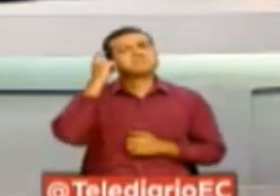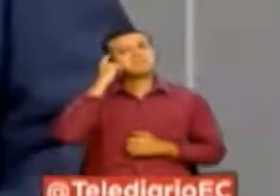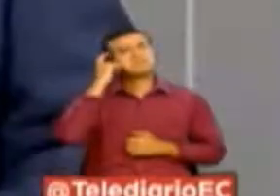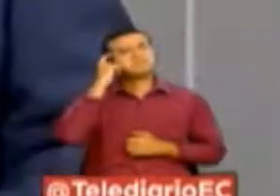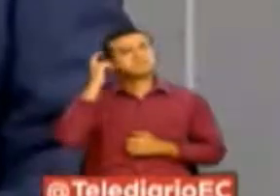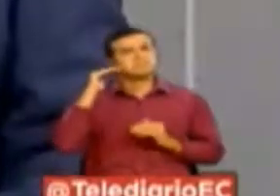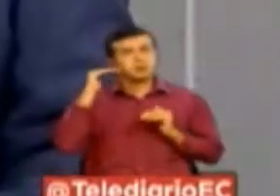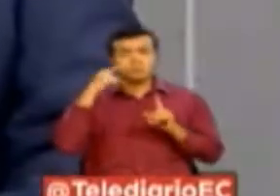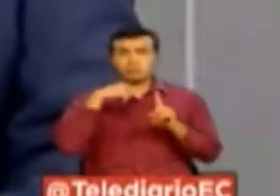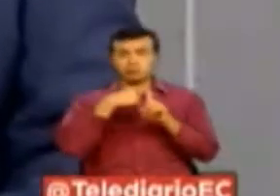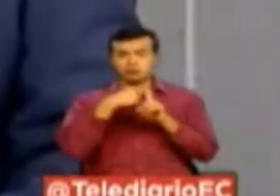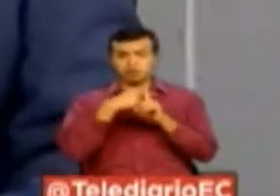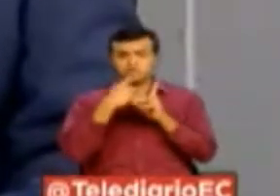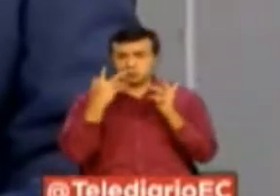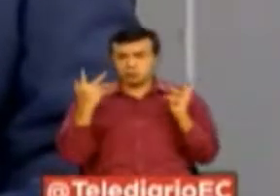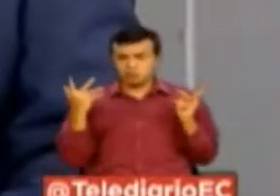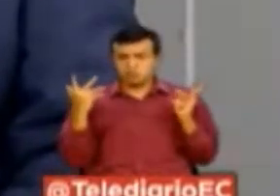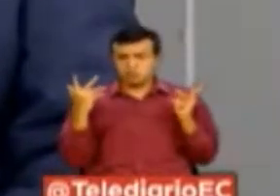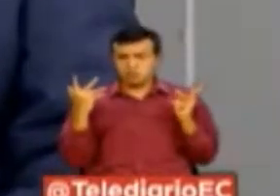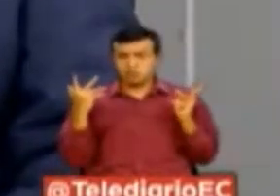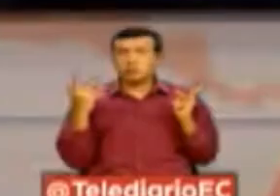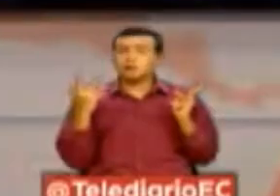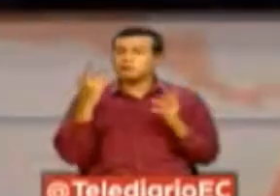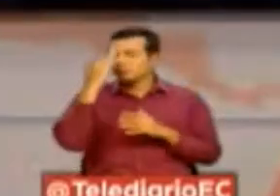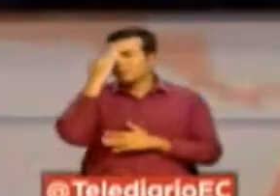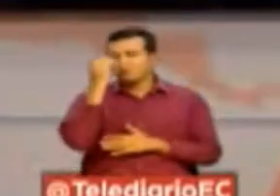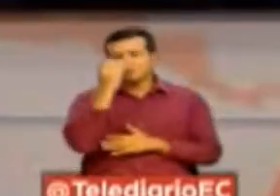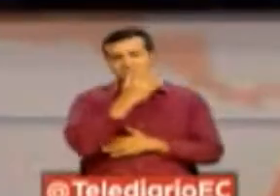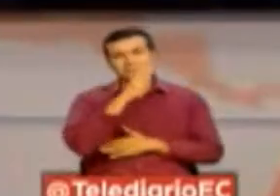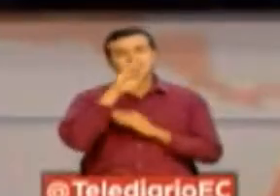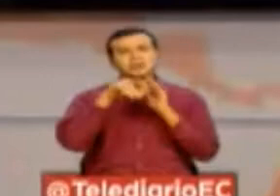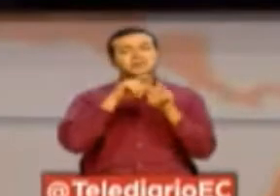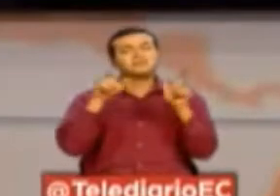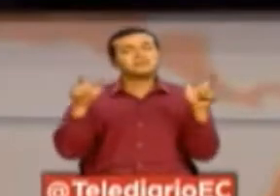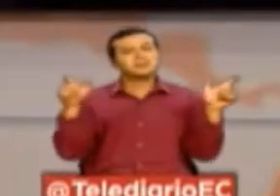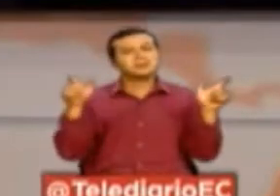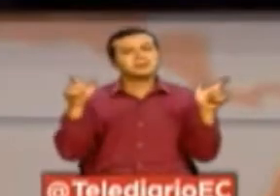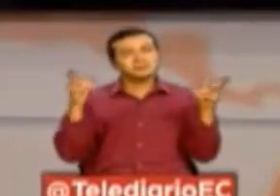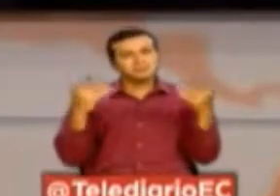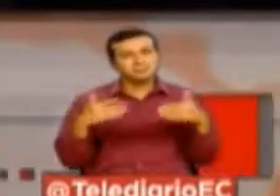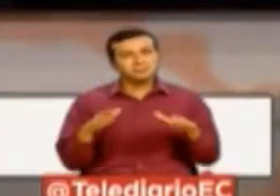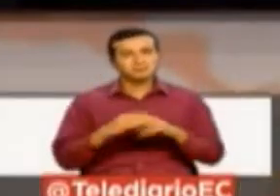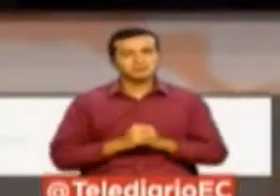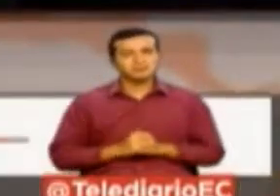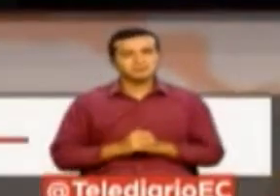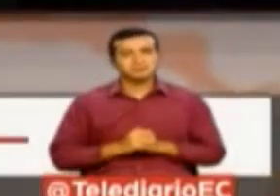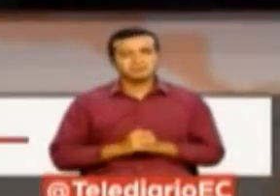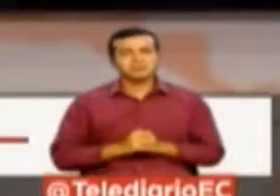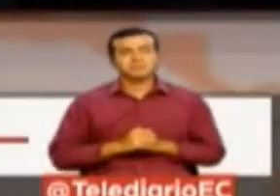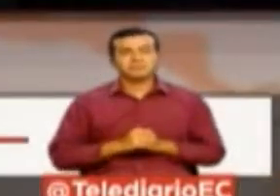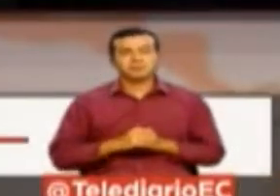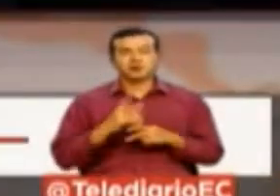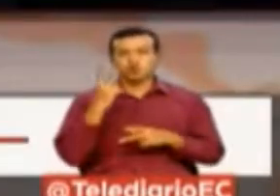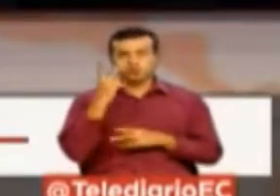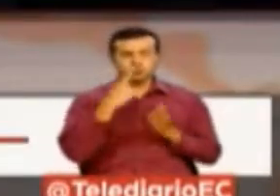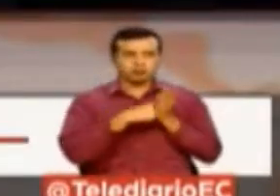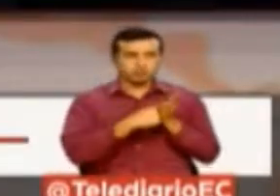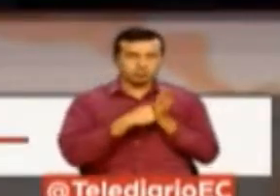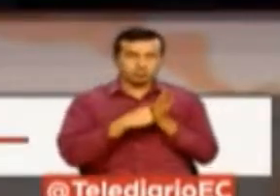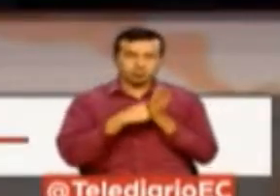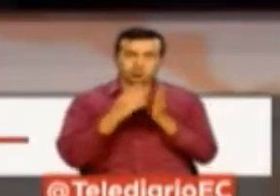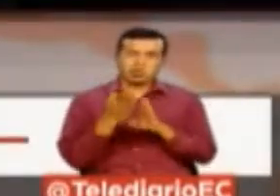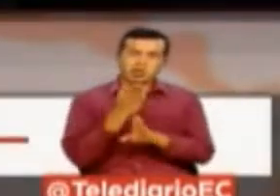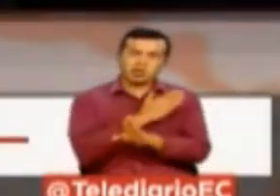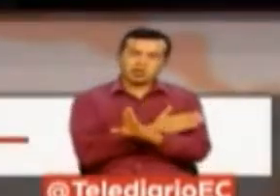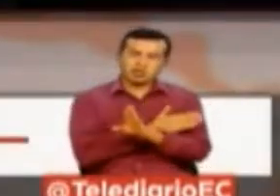resultado altamente positivo sin muy buenos días eduardo a todos los televidentes hubo hay que explicar dos reuniones una